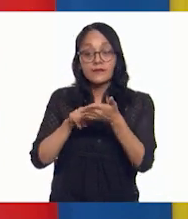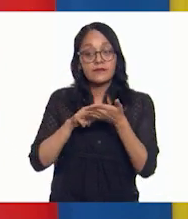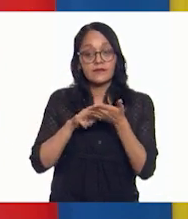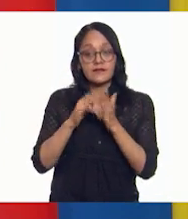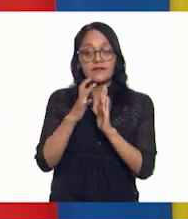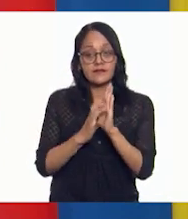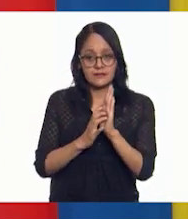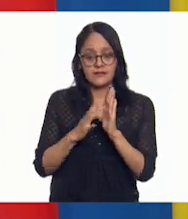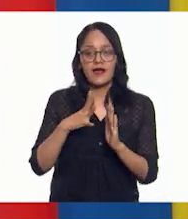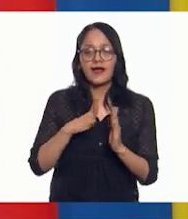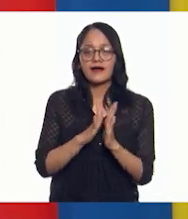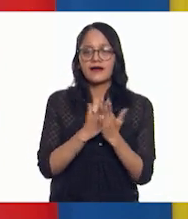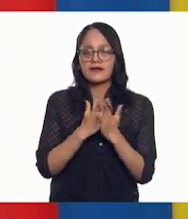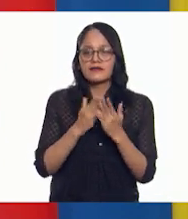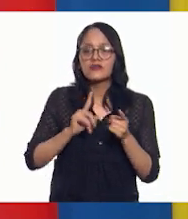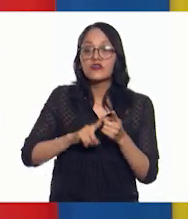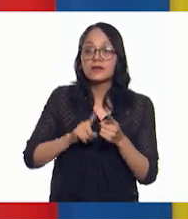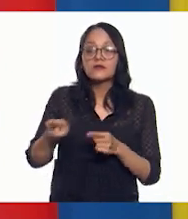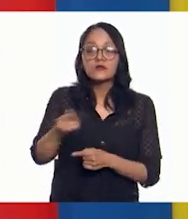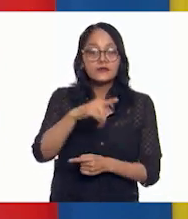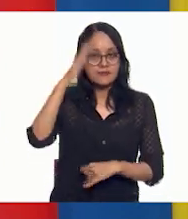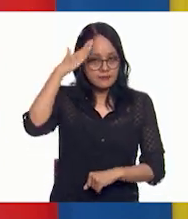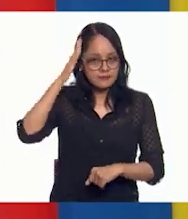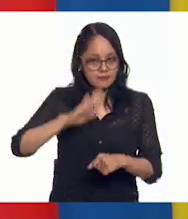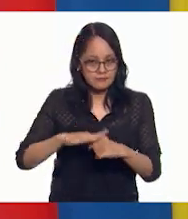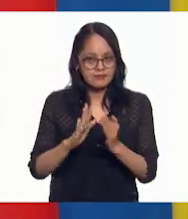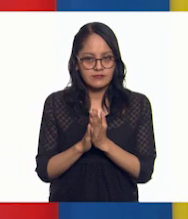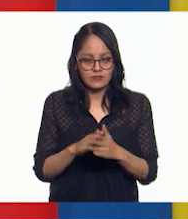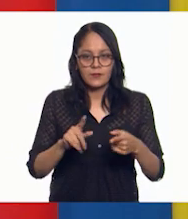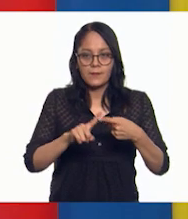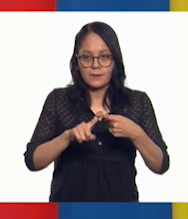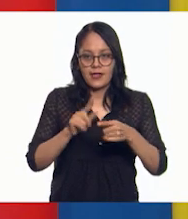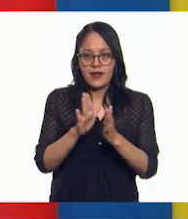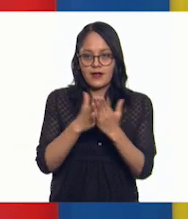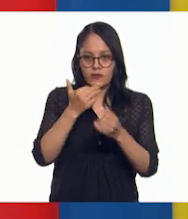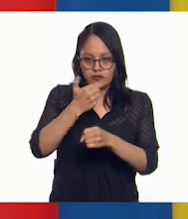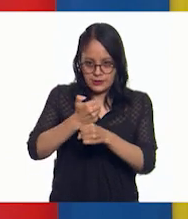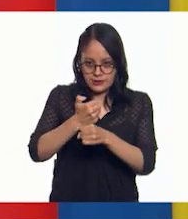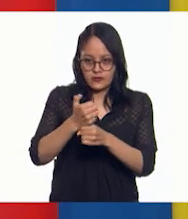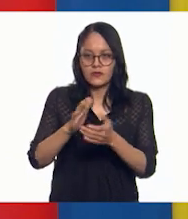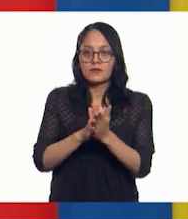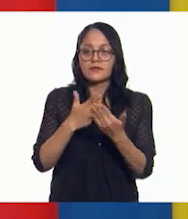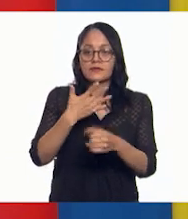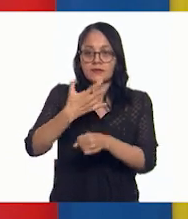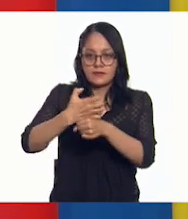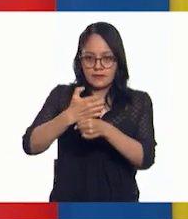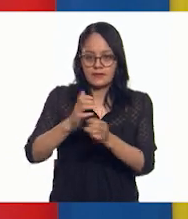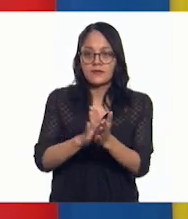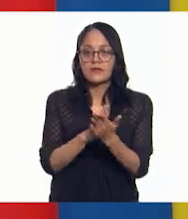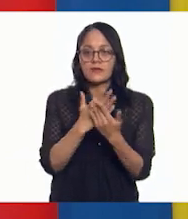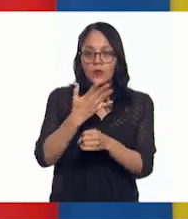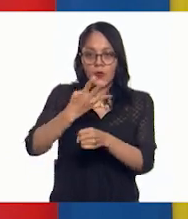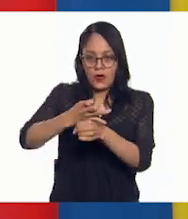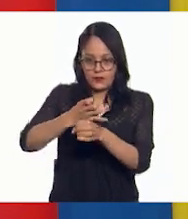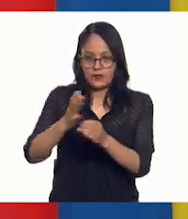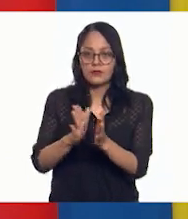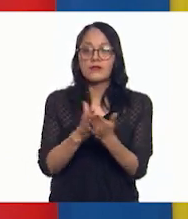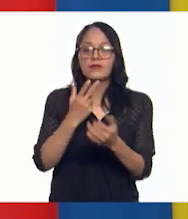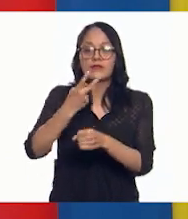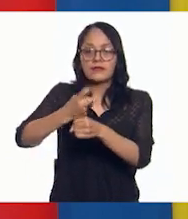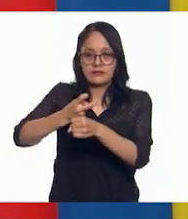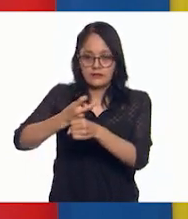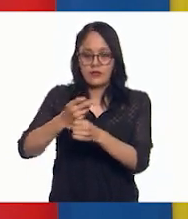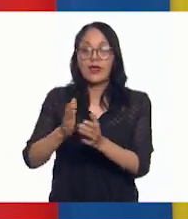en los libros de Tome Nota en Casa, sexto, quinto, cuarto, tercero, segundo